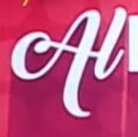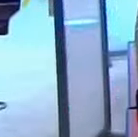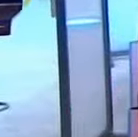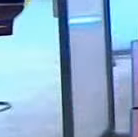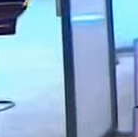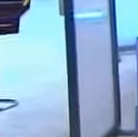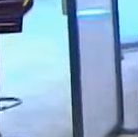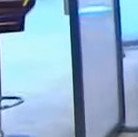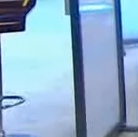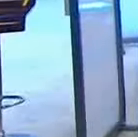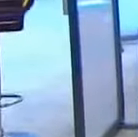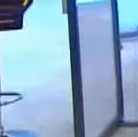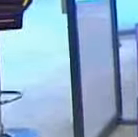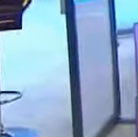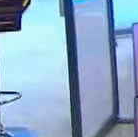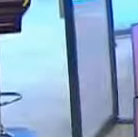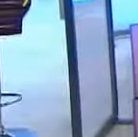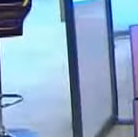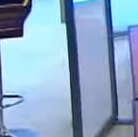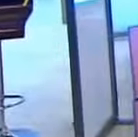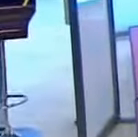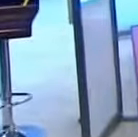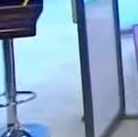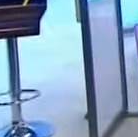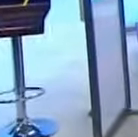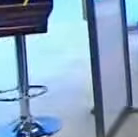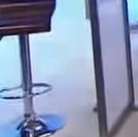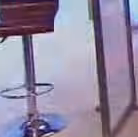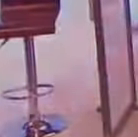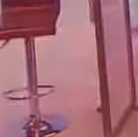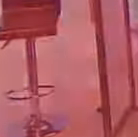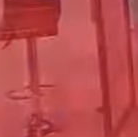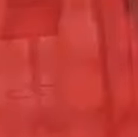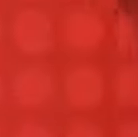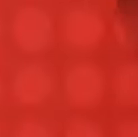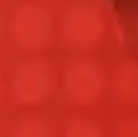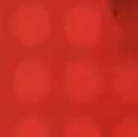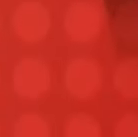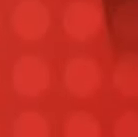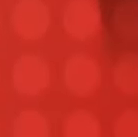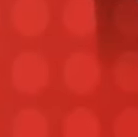mediodía. Como siempre, por Ecuador TV. 12 en punto, le esperamos.